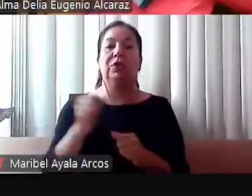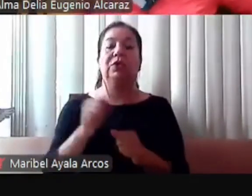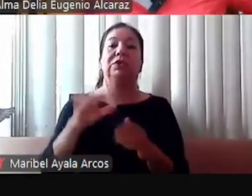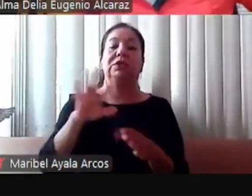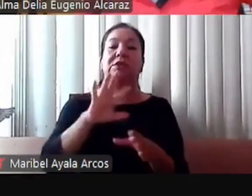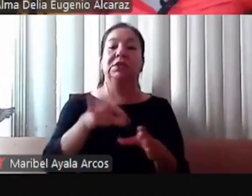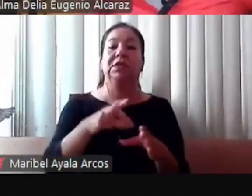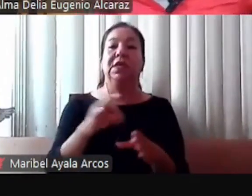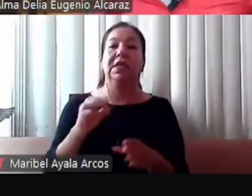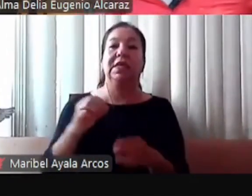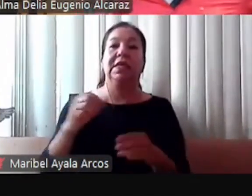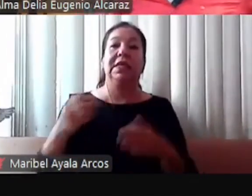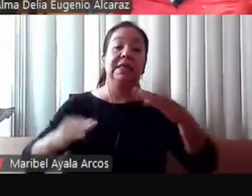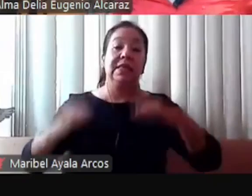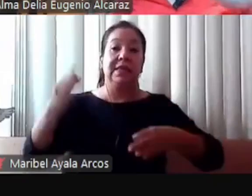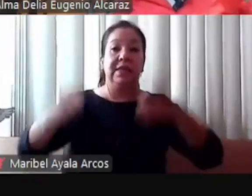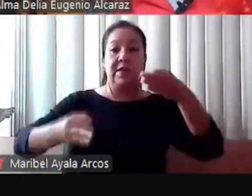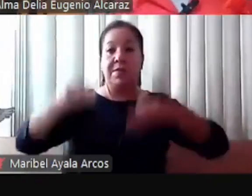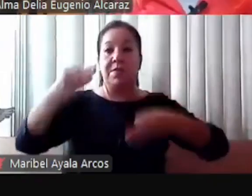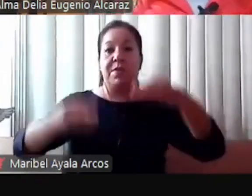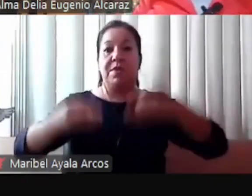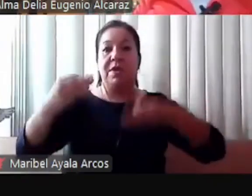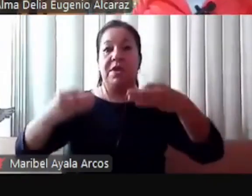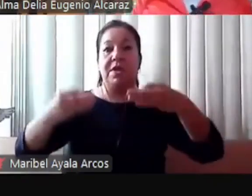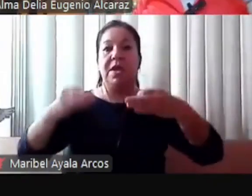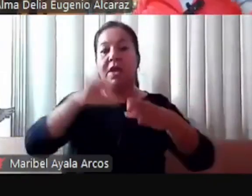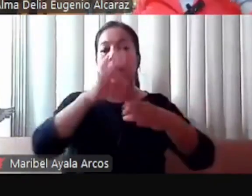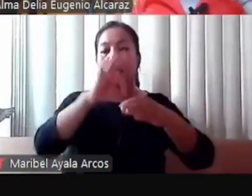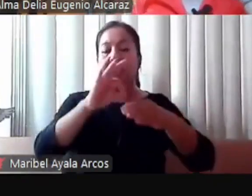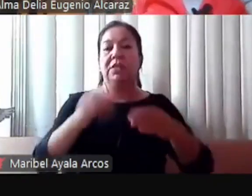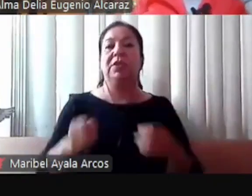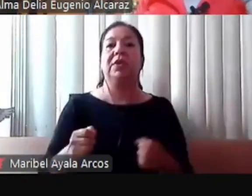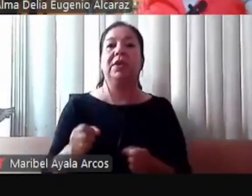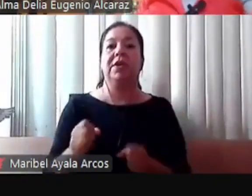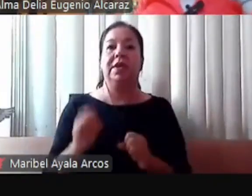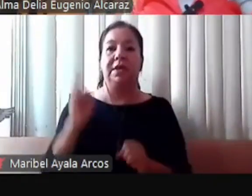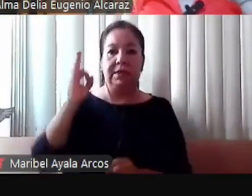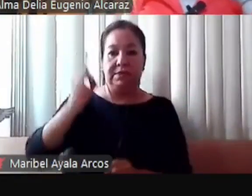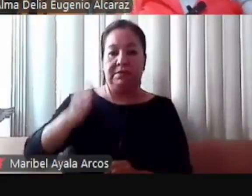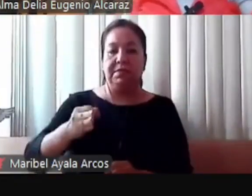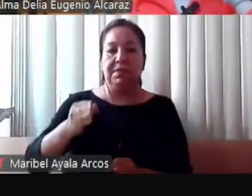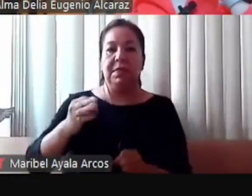Estado de Guerrero, existe quórum legal para sesionar válidamente.